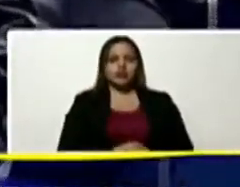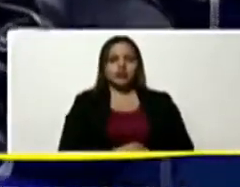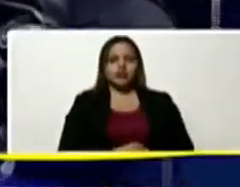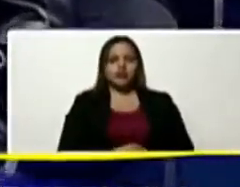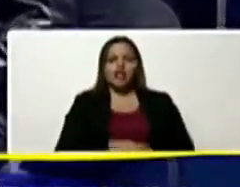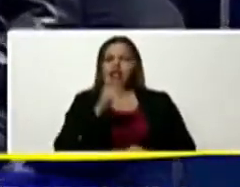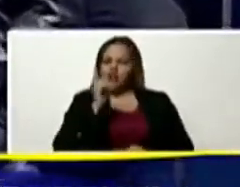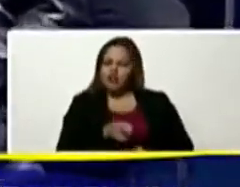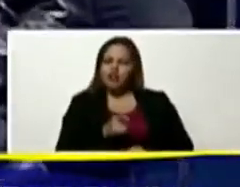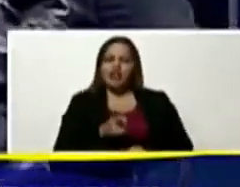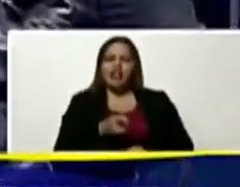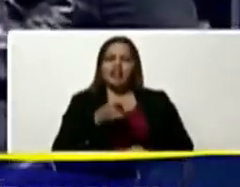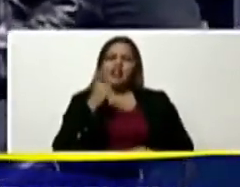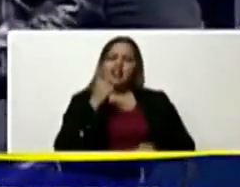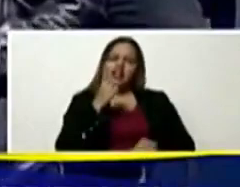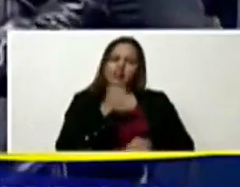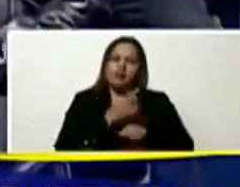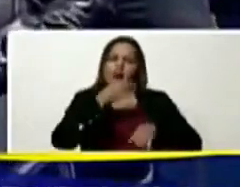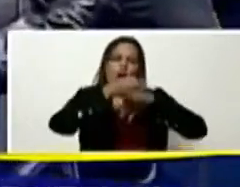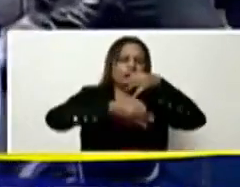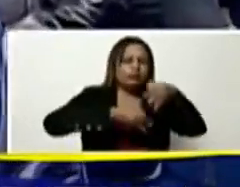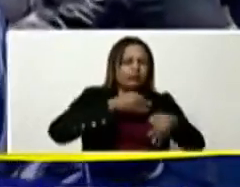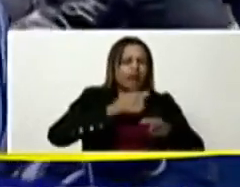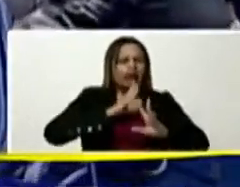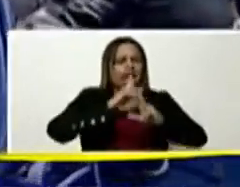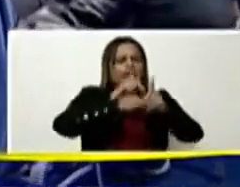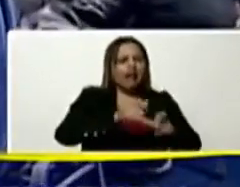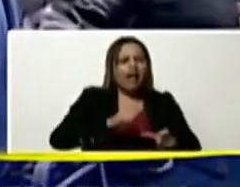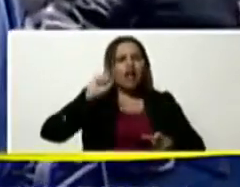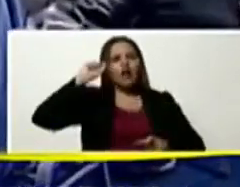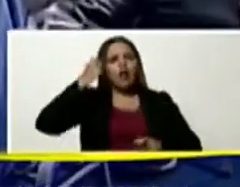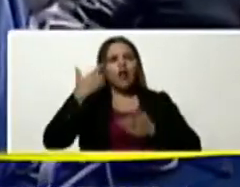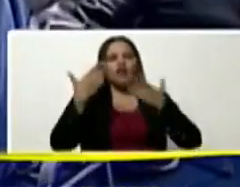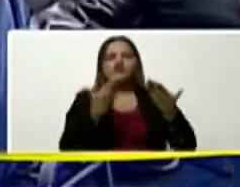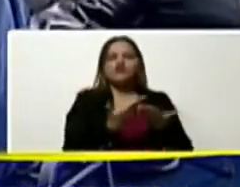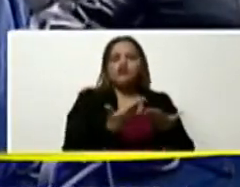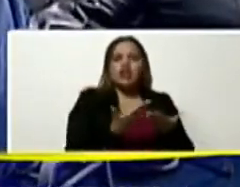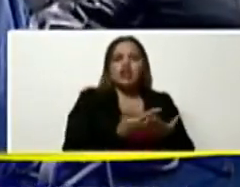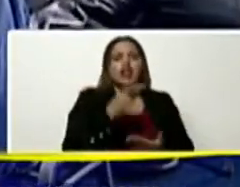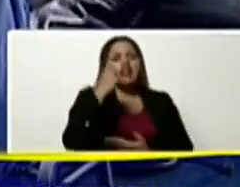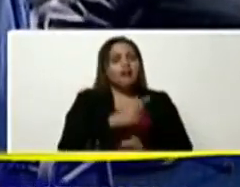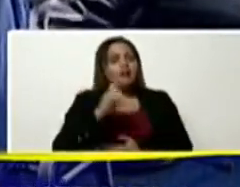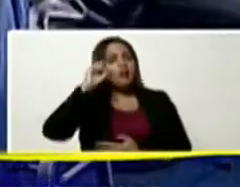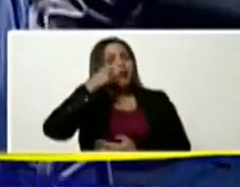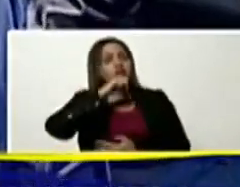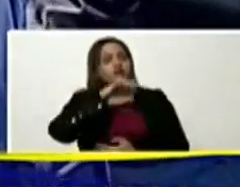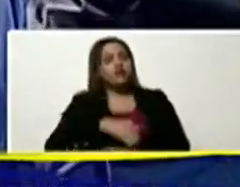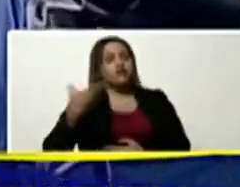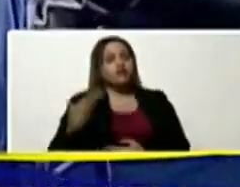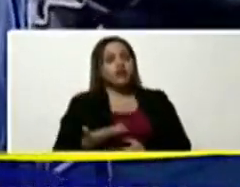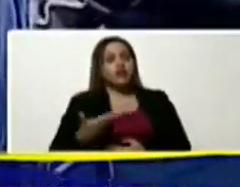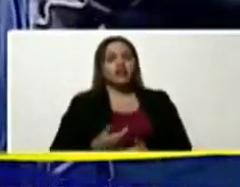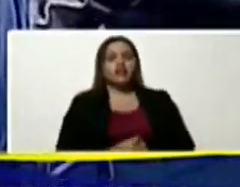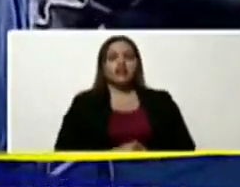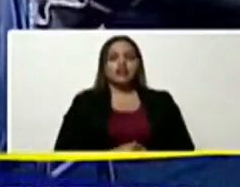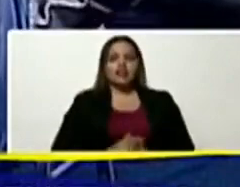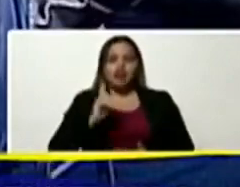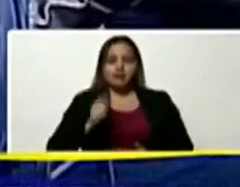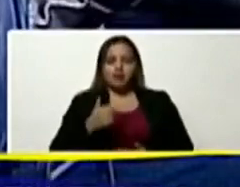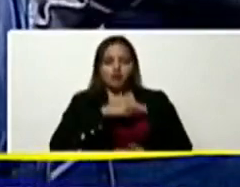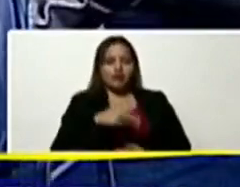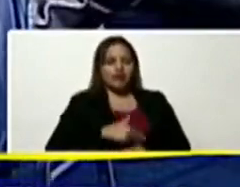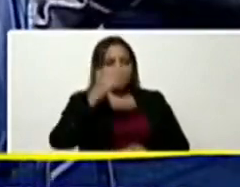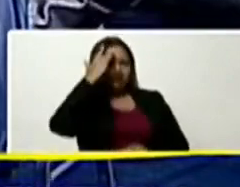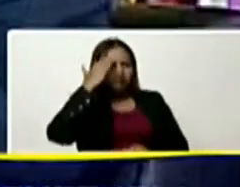hay que contarla, hay que recordarla, hay que estudiarla, hay que tenerla presente, también está nuestra